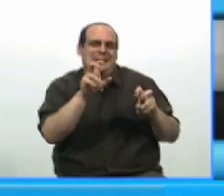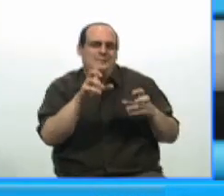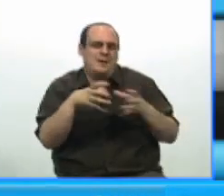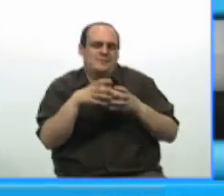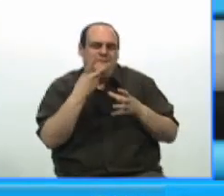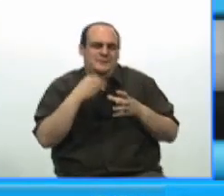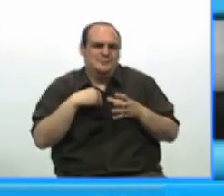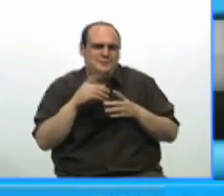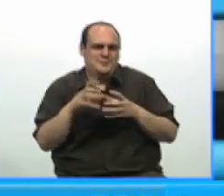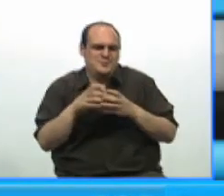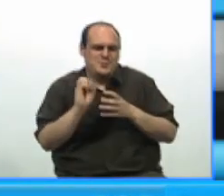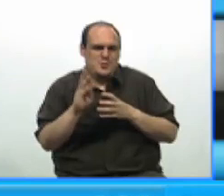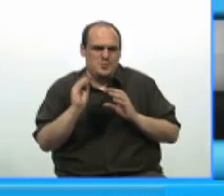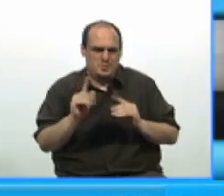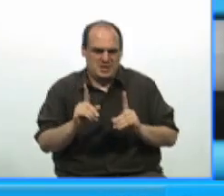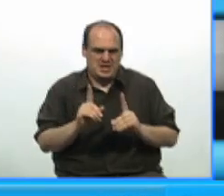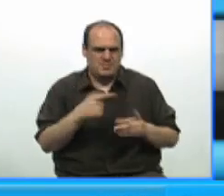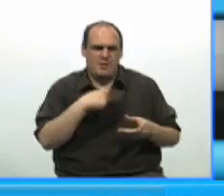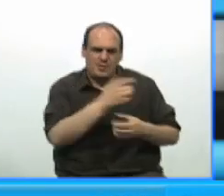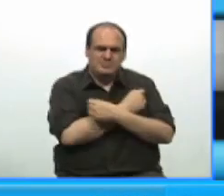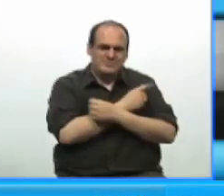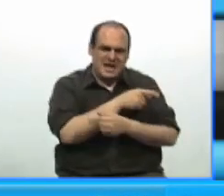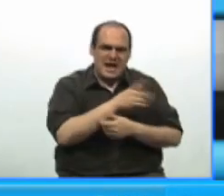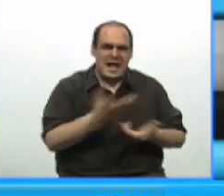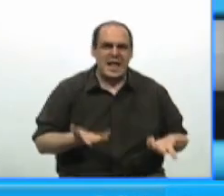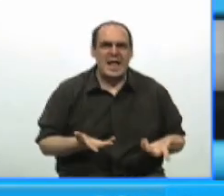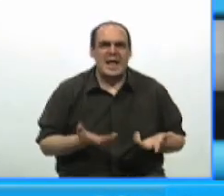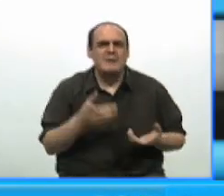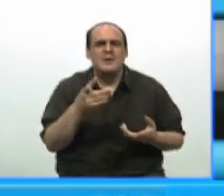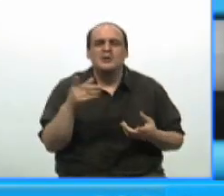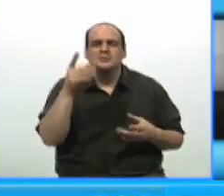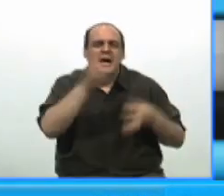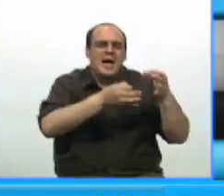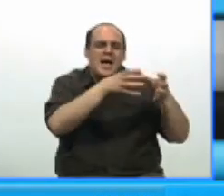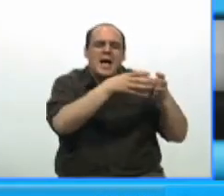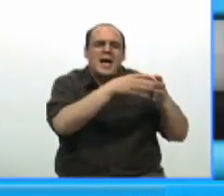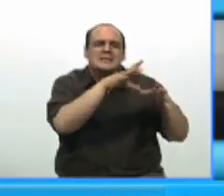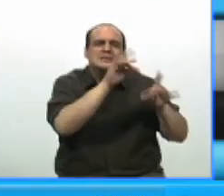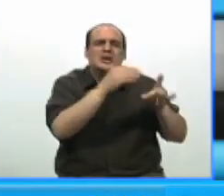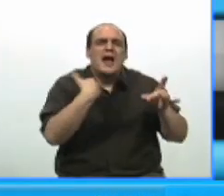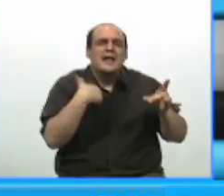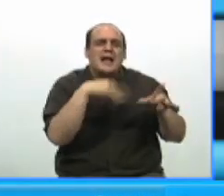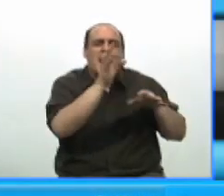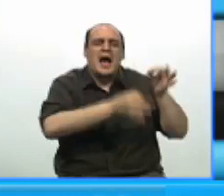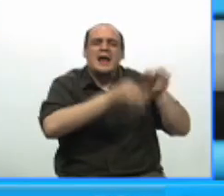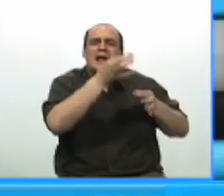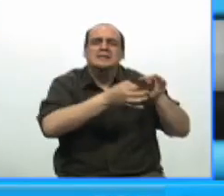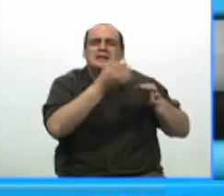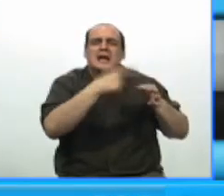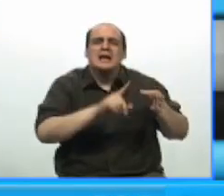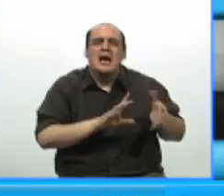un aditivo, un adicional en lo que implica el cariño. ¿Qué analizás de este momento? ¿Qué conclusiones sacaste de